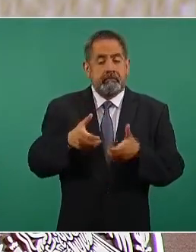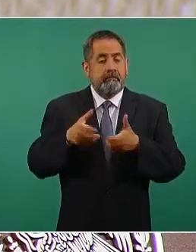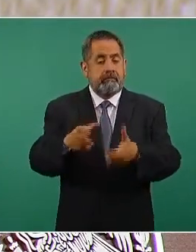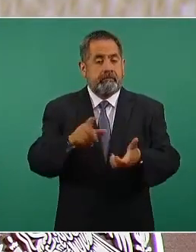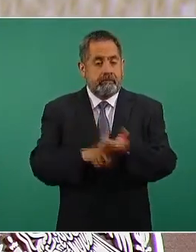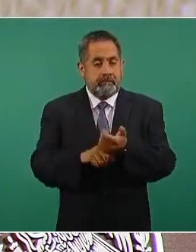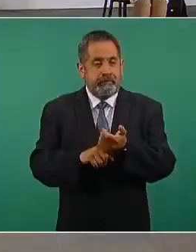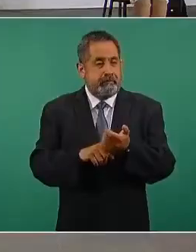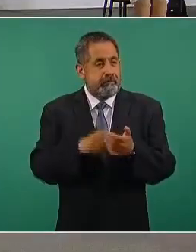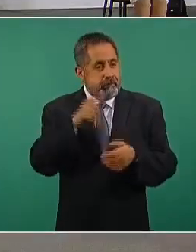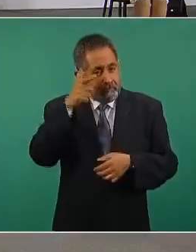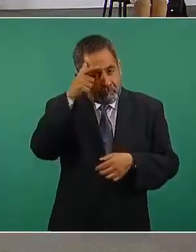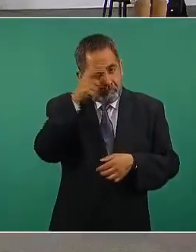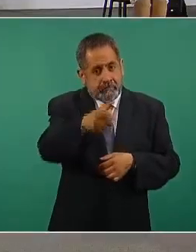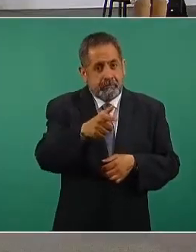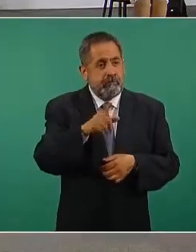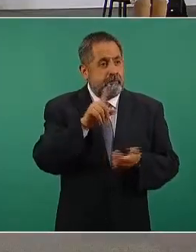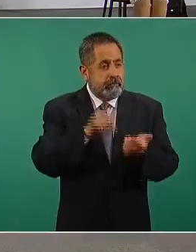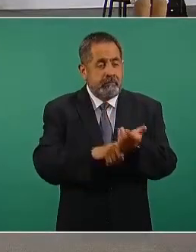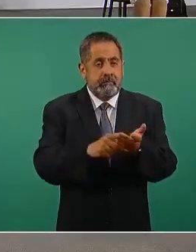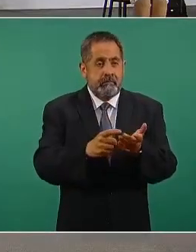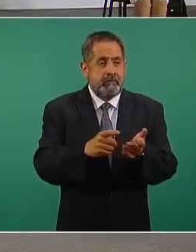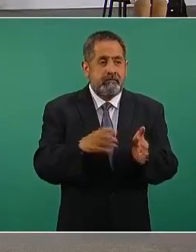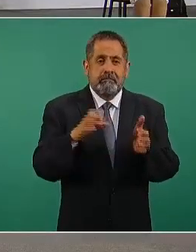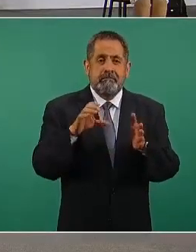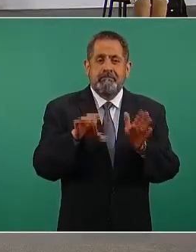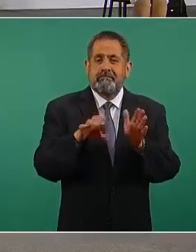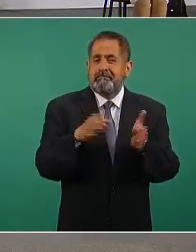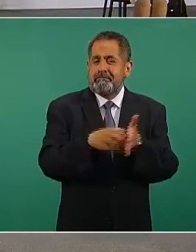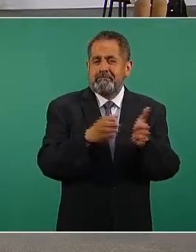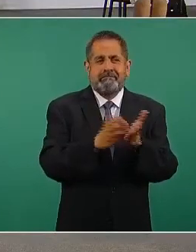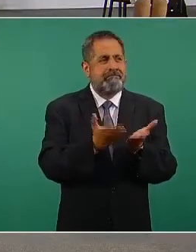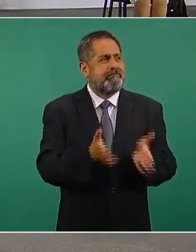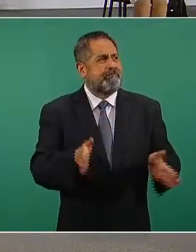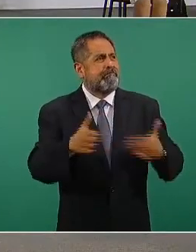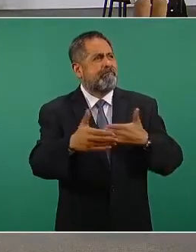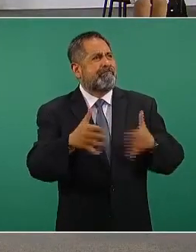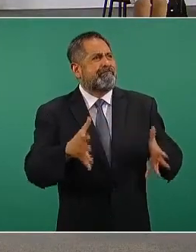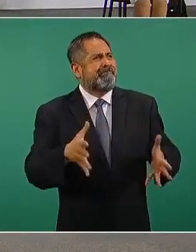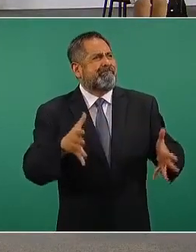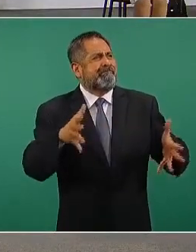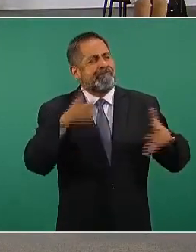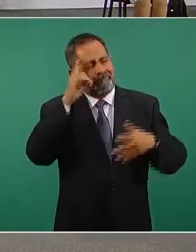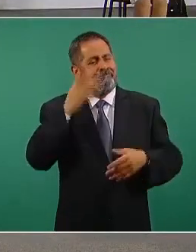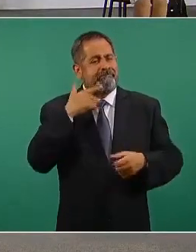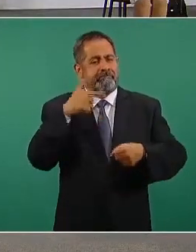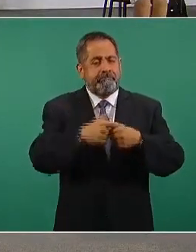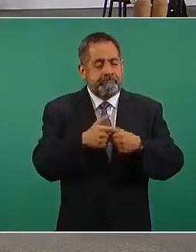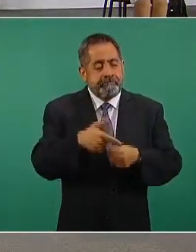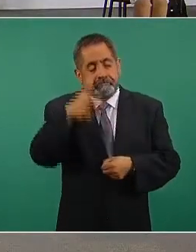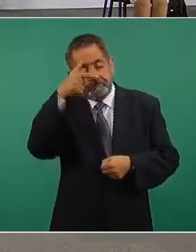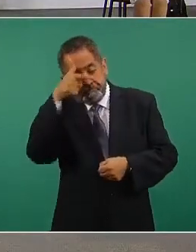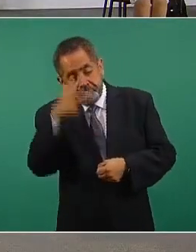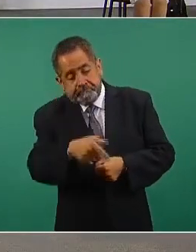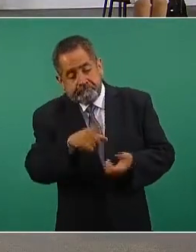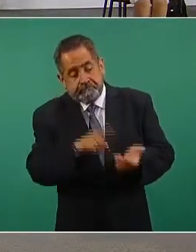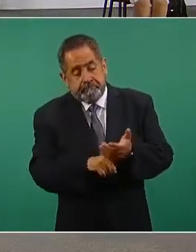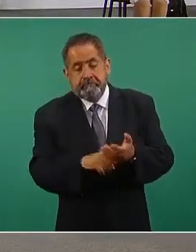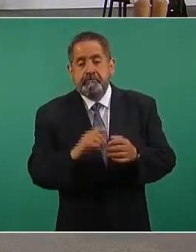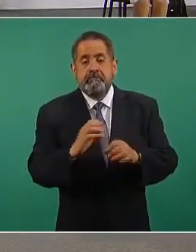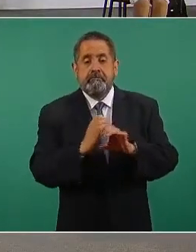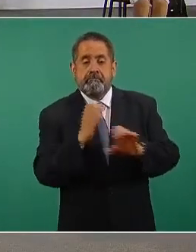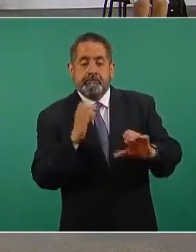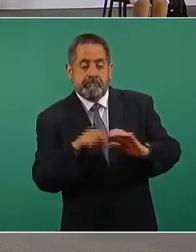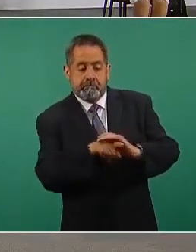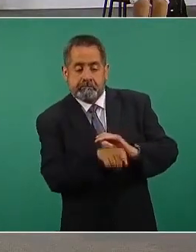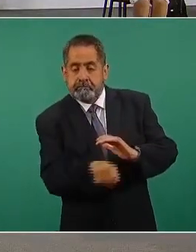con contenedores de combustible. Pemex confirma el hallazgo de una toma clandestina. A